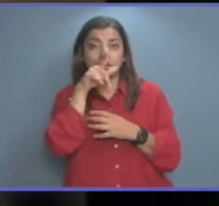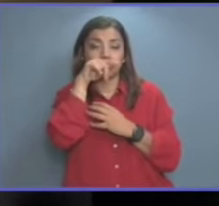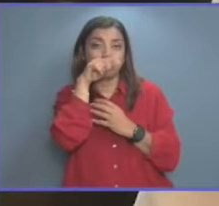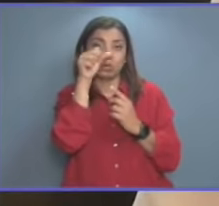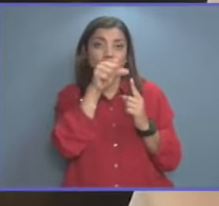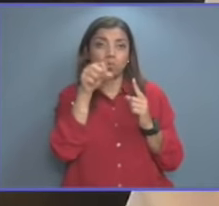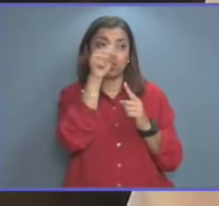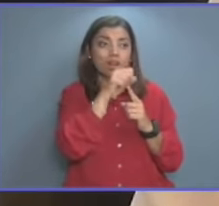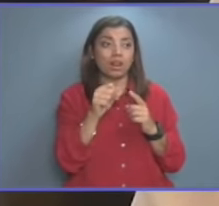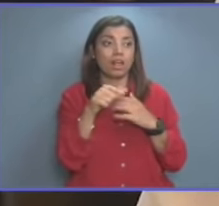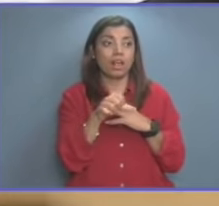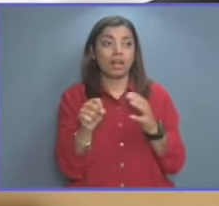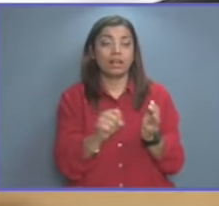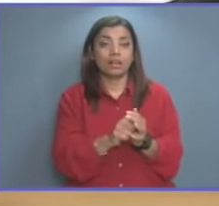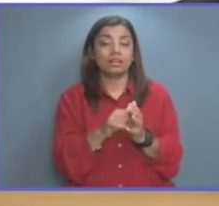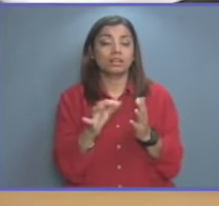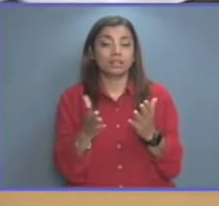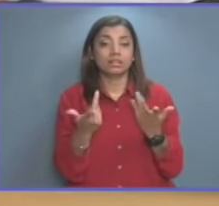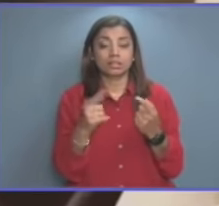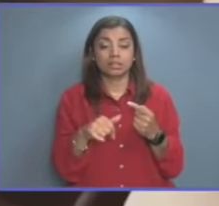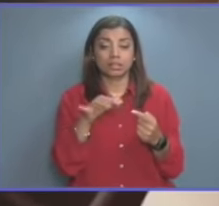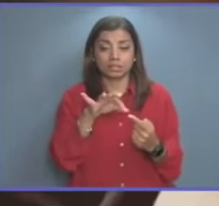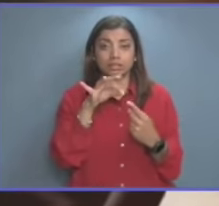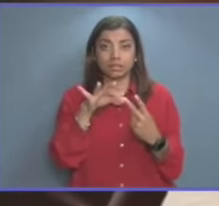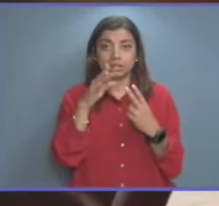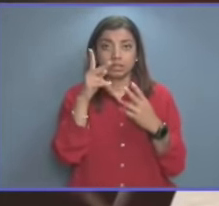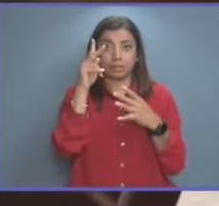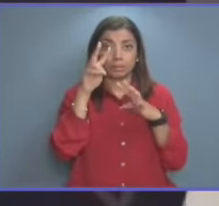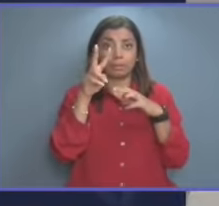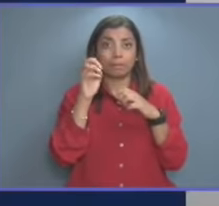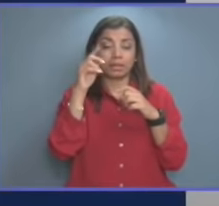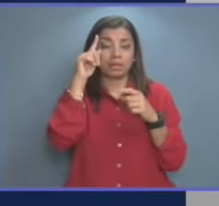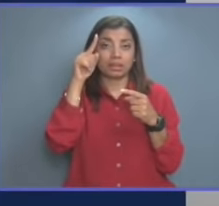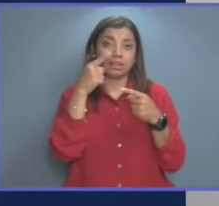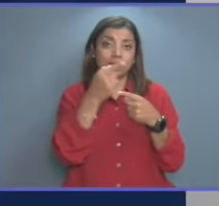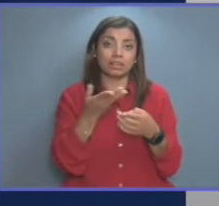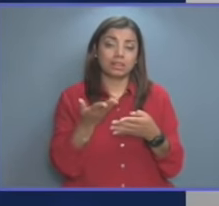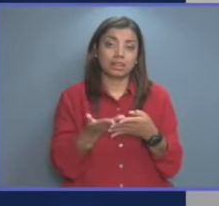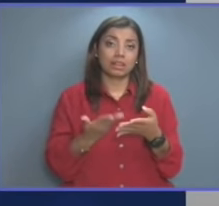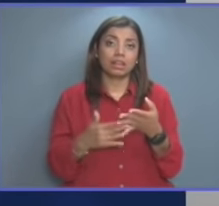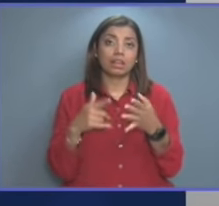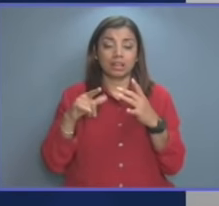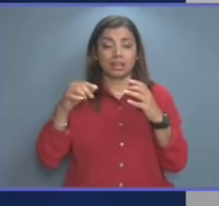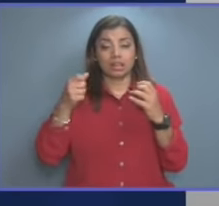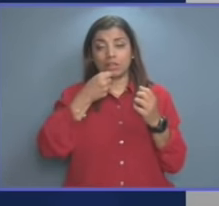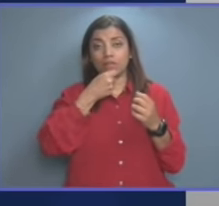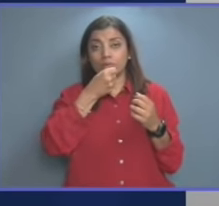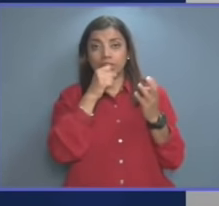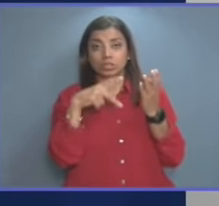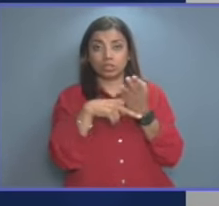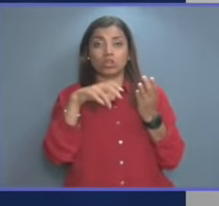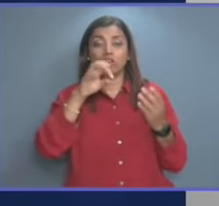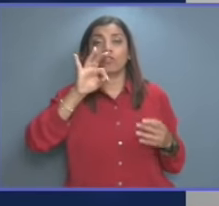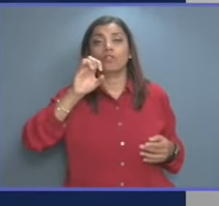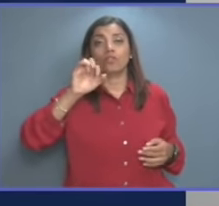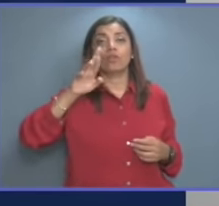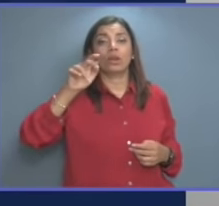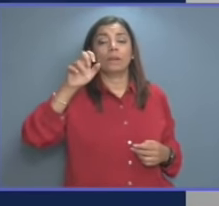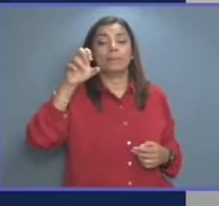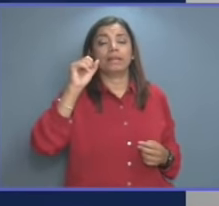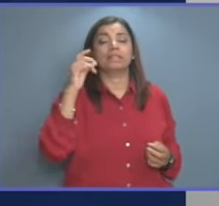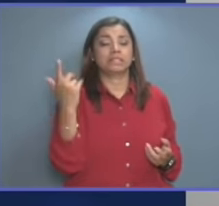la asamblea legislativa fue sobre el estudio de 20 iniciativas la revista forbes señaló que el salvador panamá y república